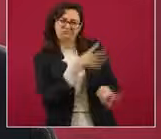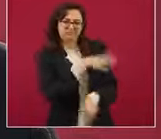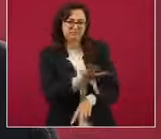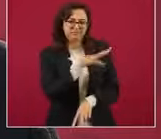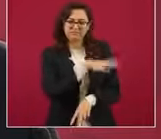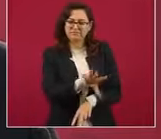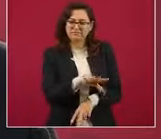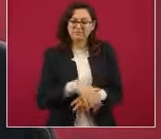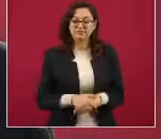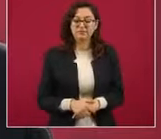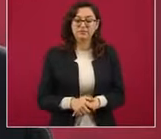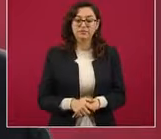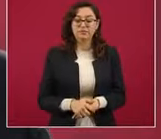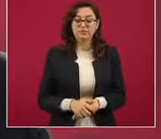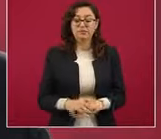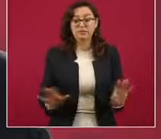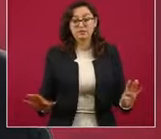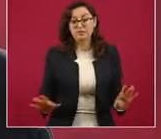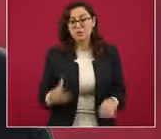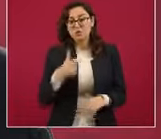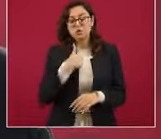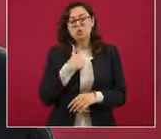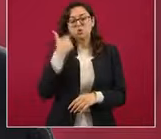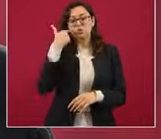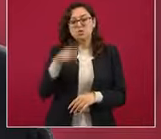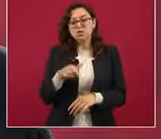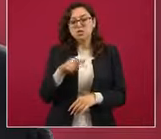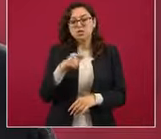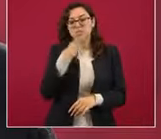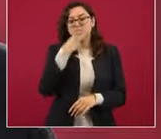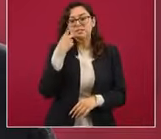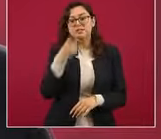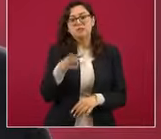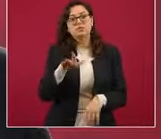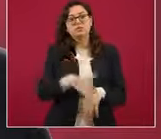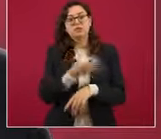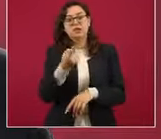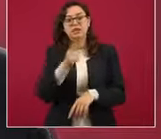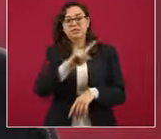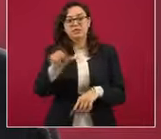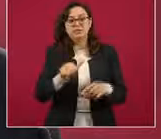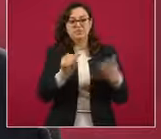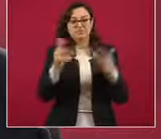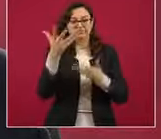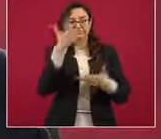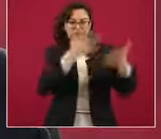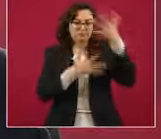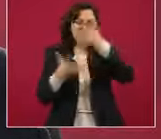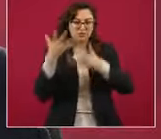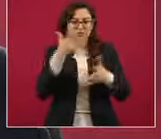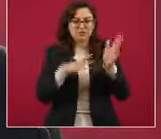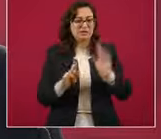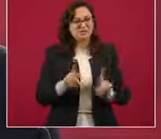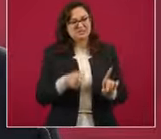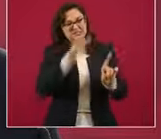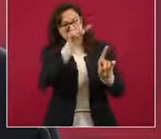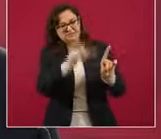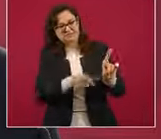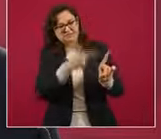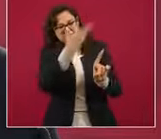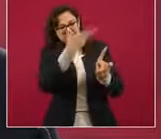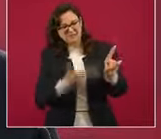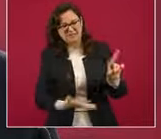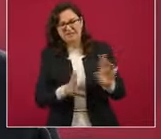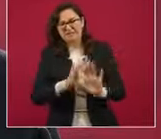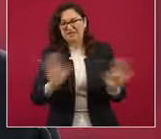No quiero usar la expresión porque luego se malinterpreta, pero está estigmatizado ya el corrupto. Ya no es como antes